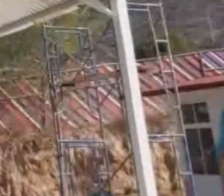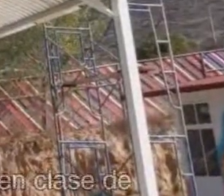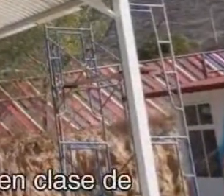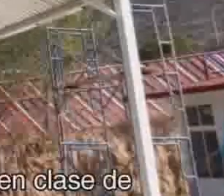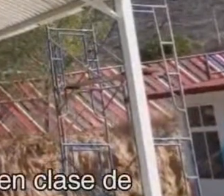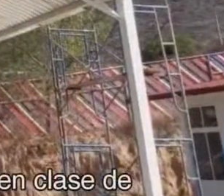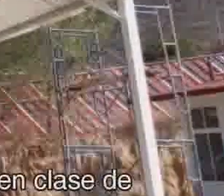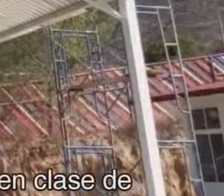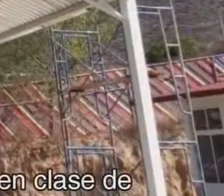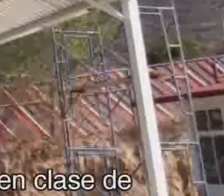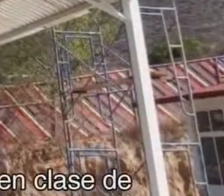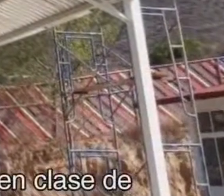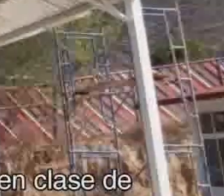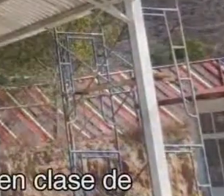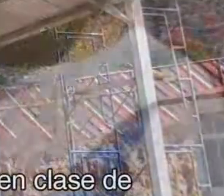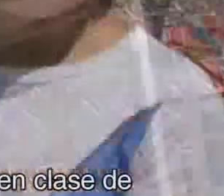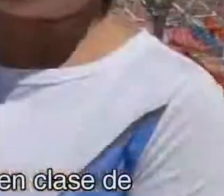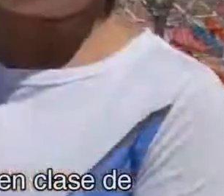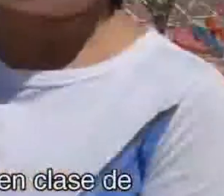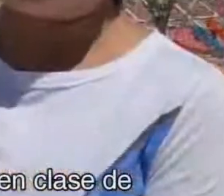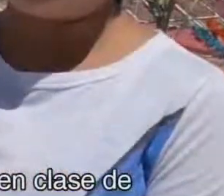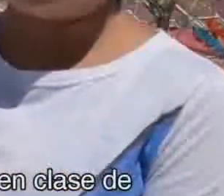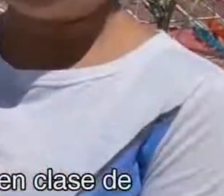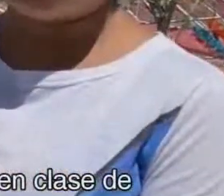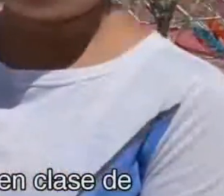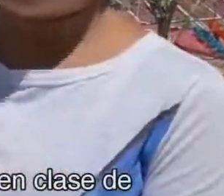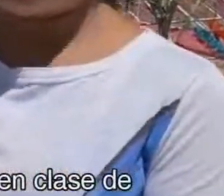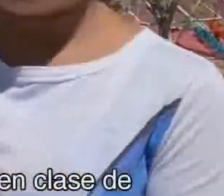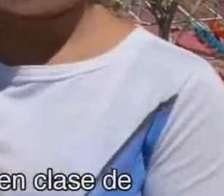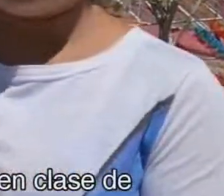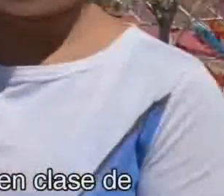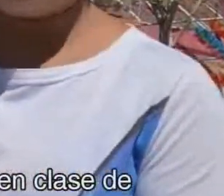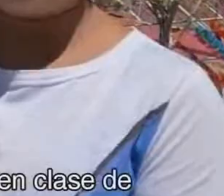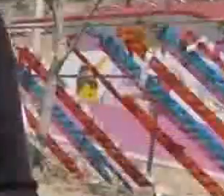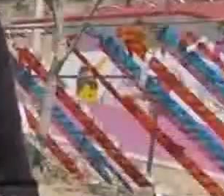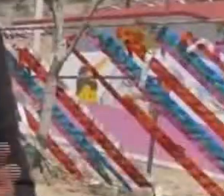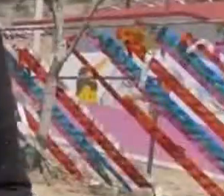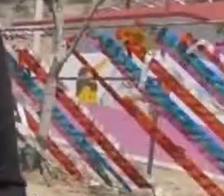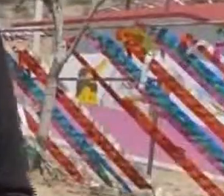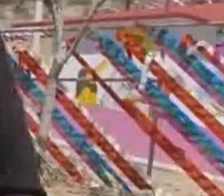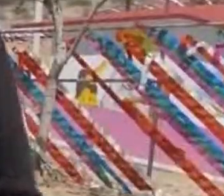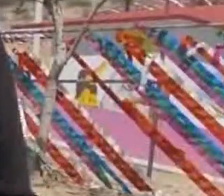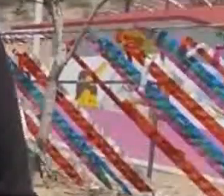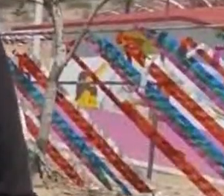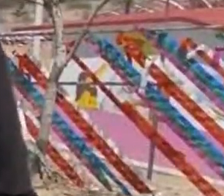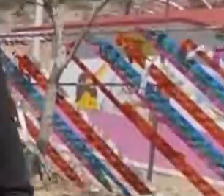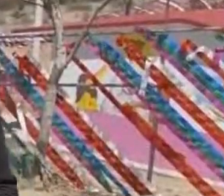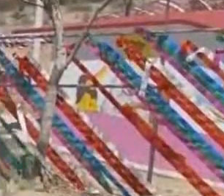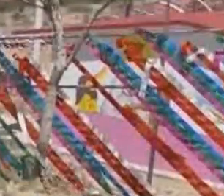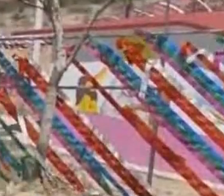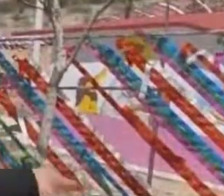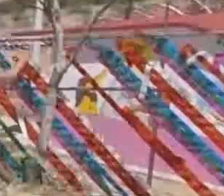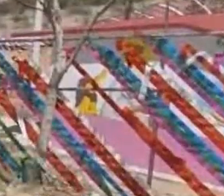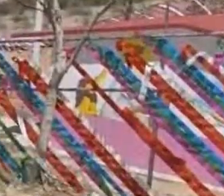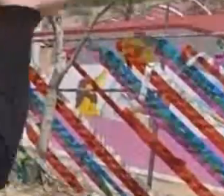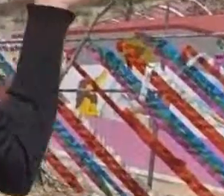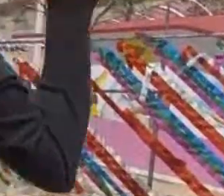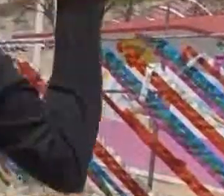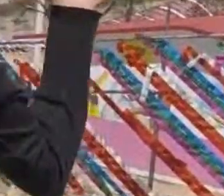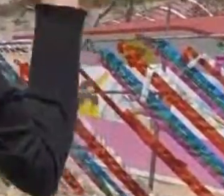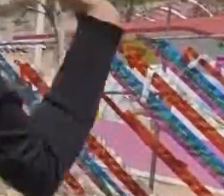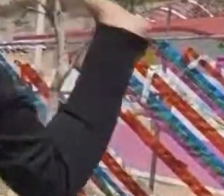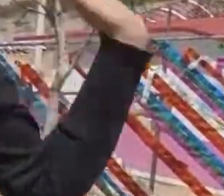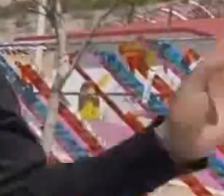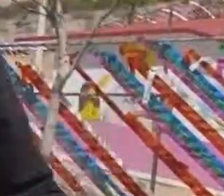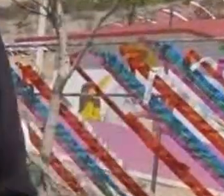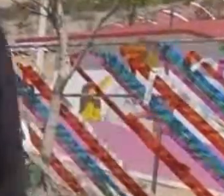gran ayuda, porque igual no les da mucho el sol cuando están en clase de educación física. Pues importante, porque pues así ya pues ahora sí